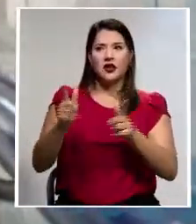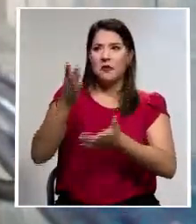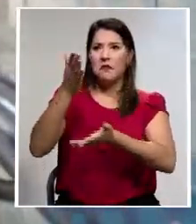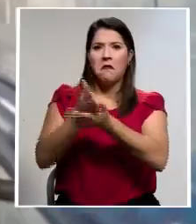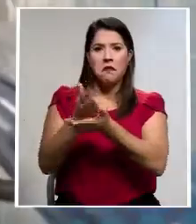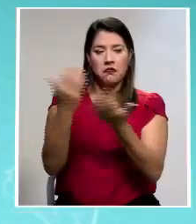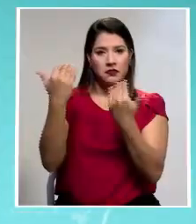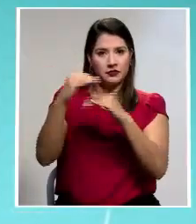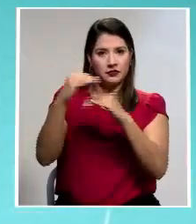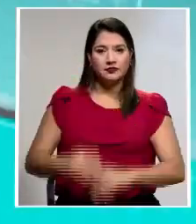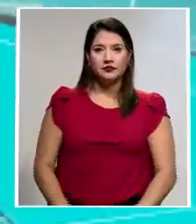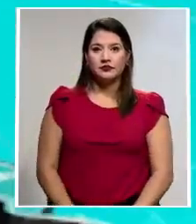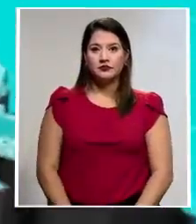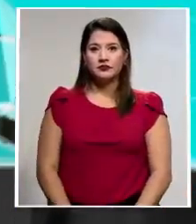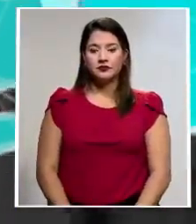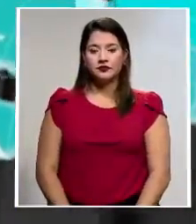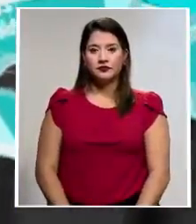restricciones.